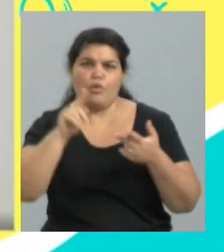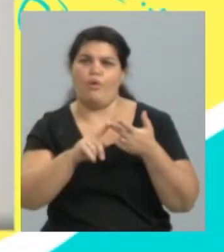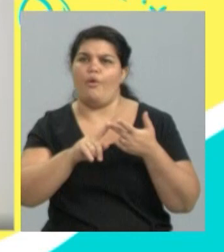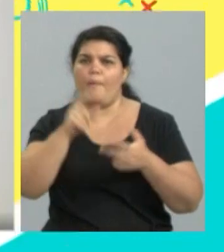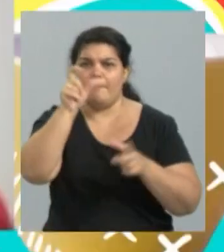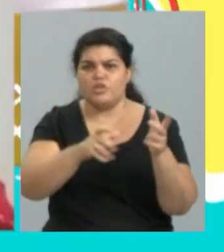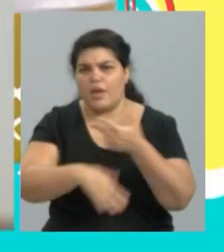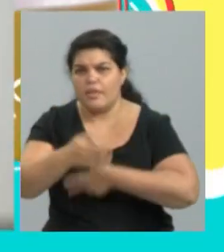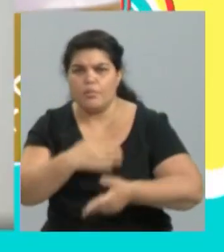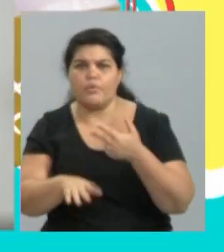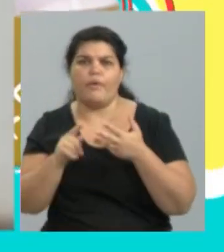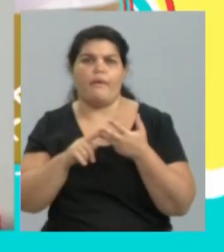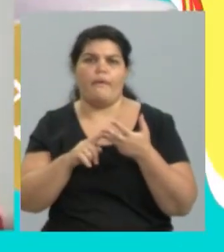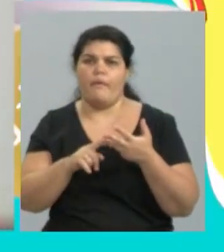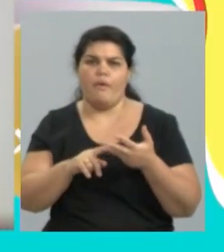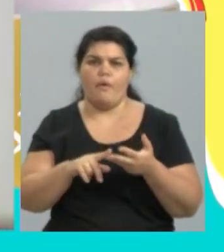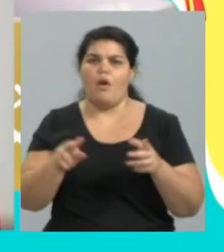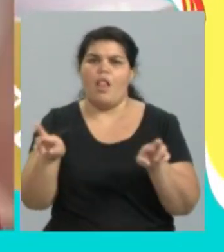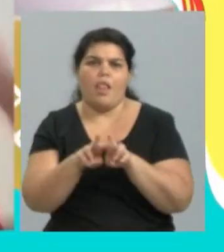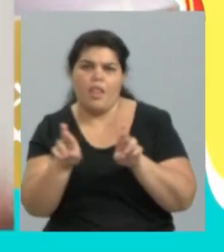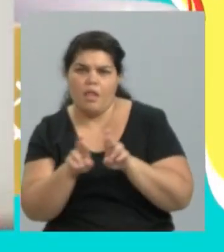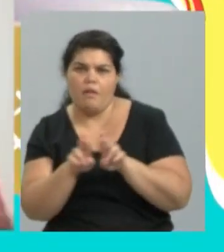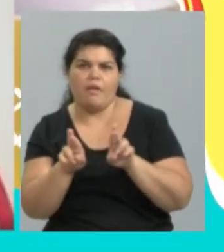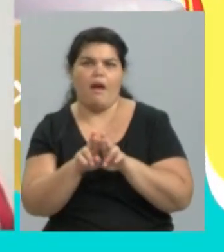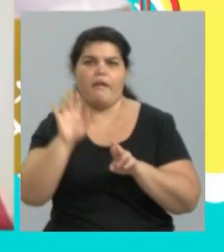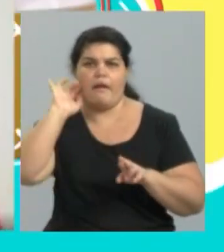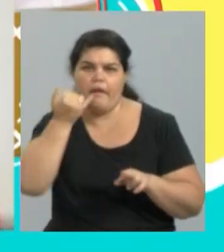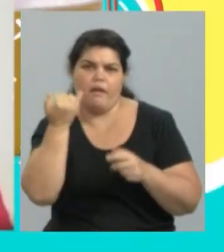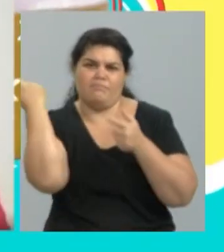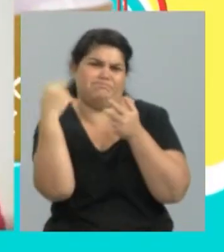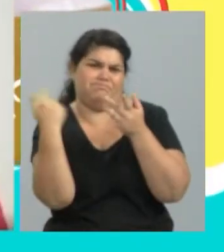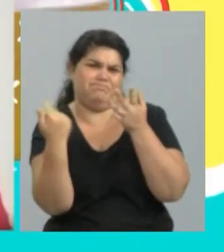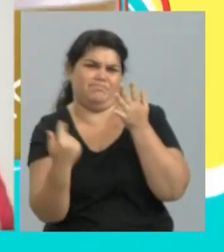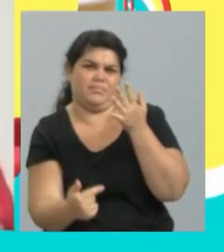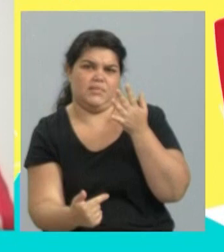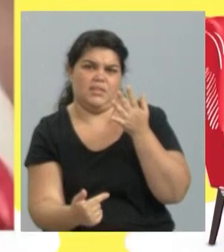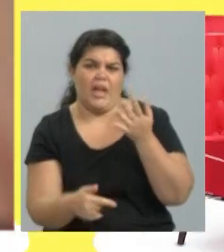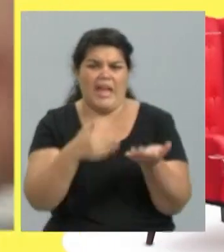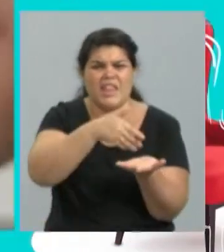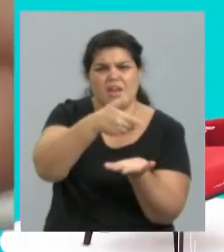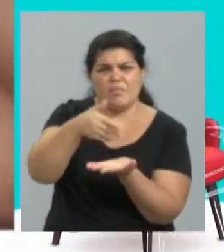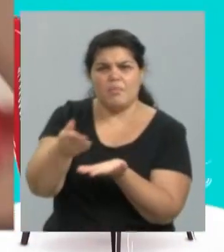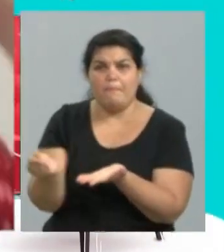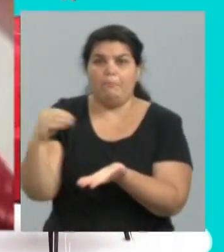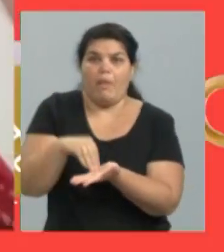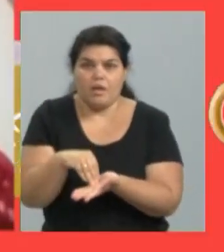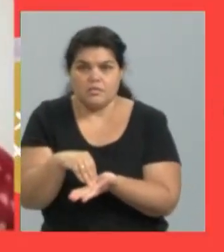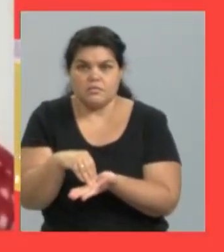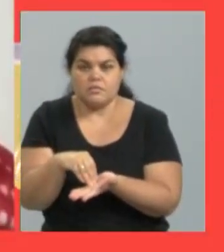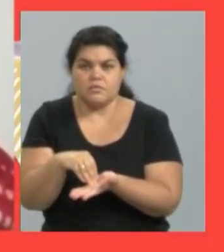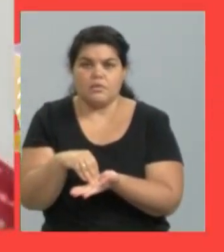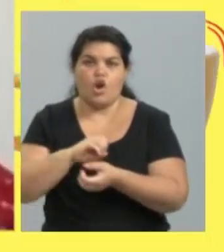o torta, o traba, o lesbiana, o marica, sino que además te empezaron a discriminar por COVID.